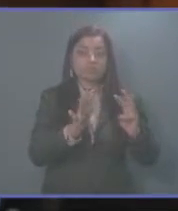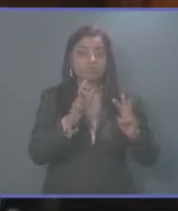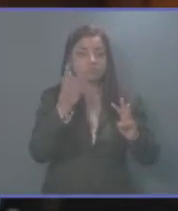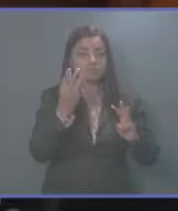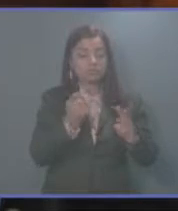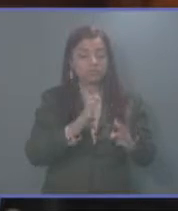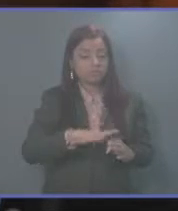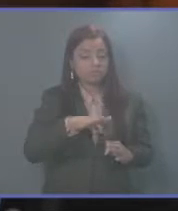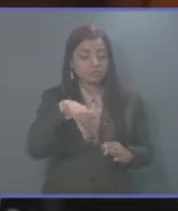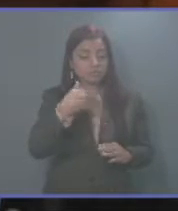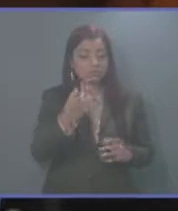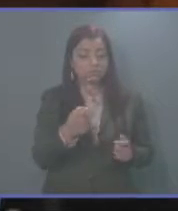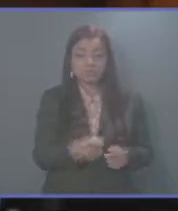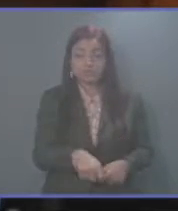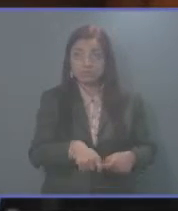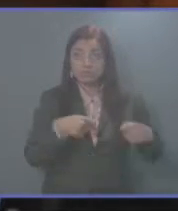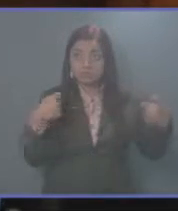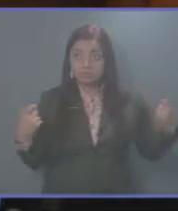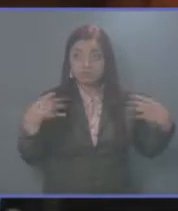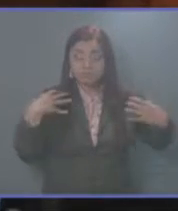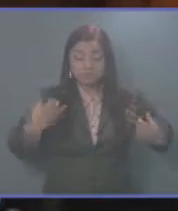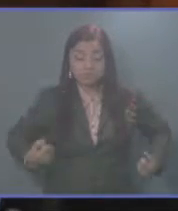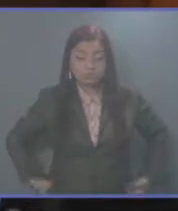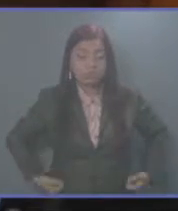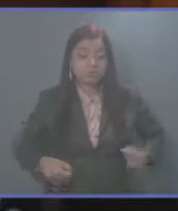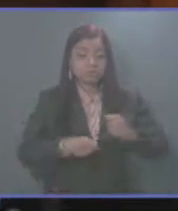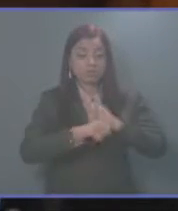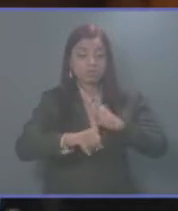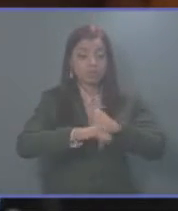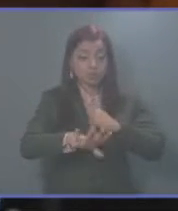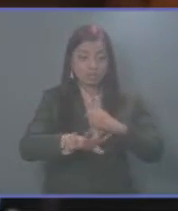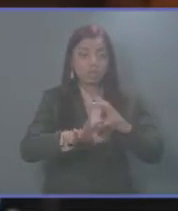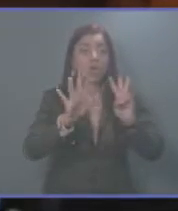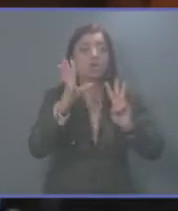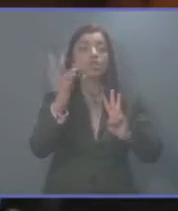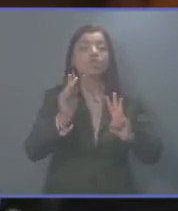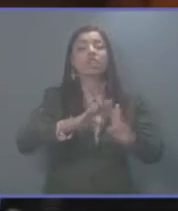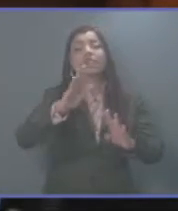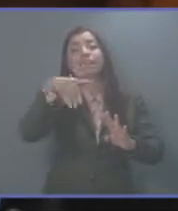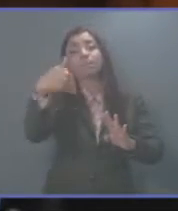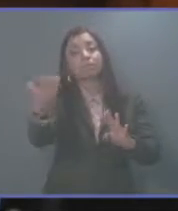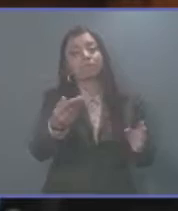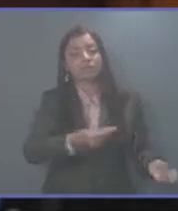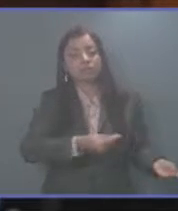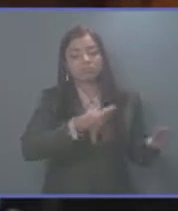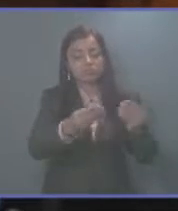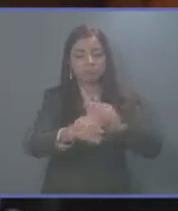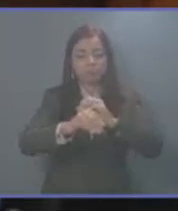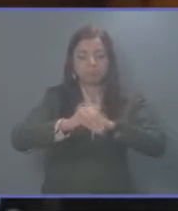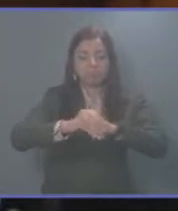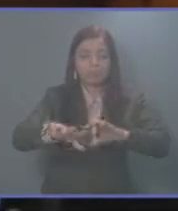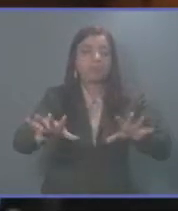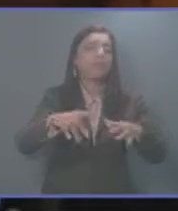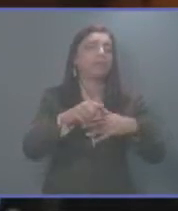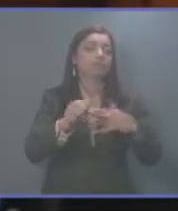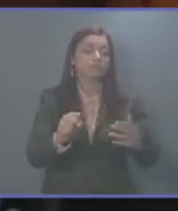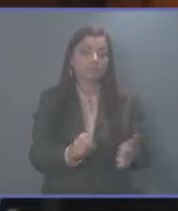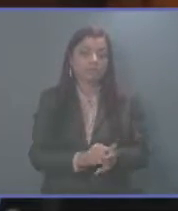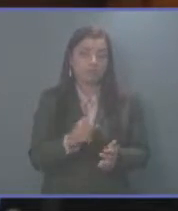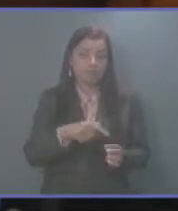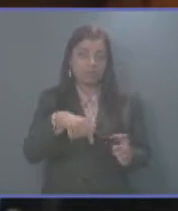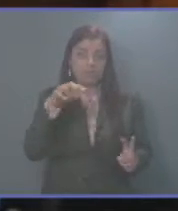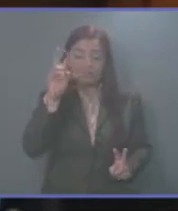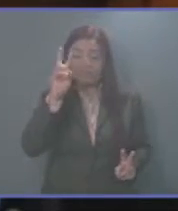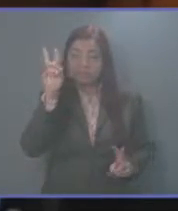8 días después de su publicación en el Diario Oficial, dado en el Salón Azul del Palacio Legislativo,